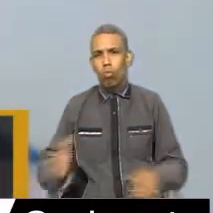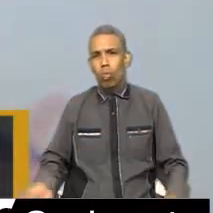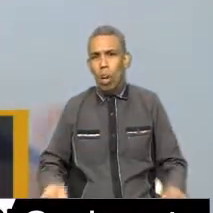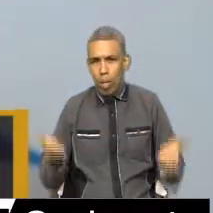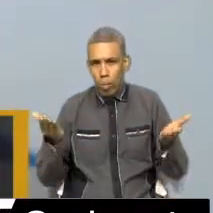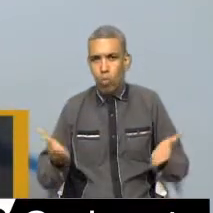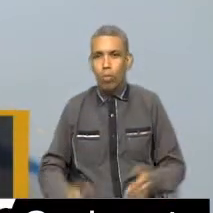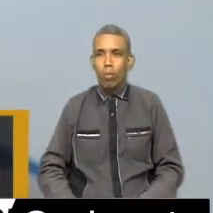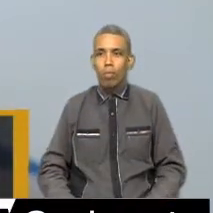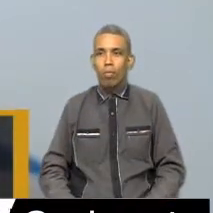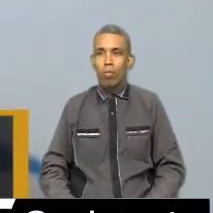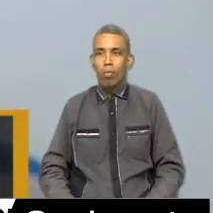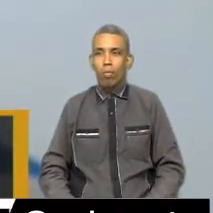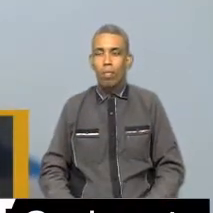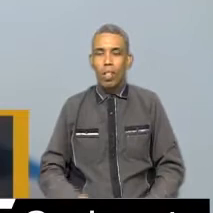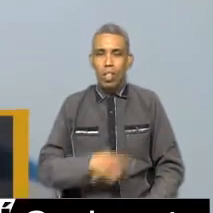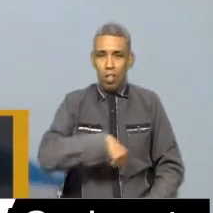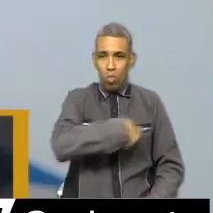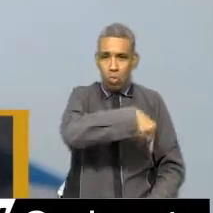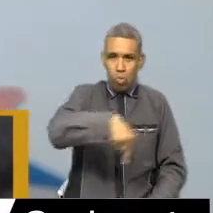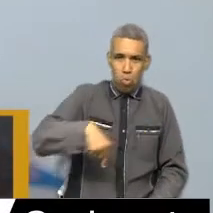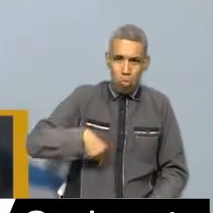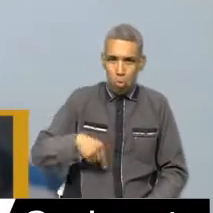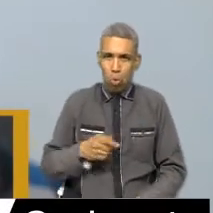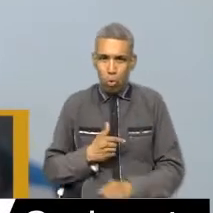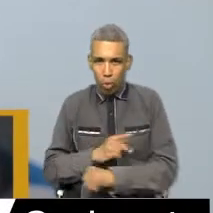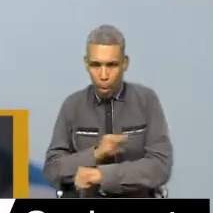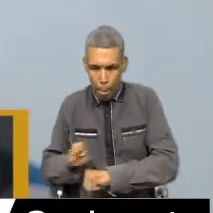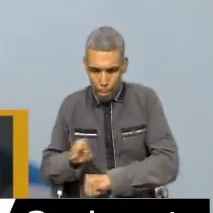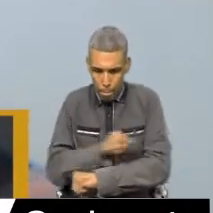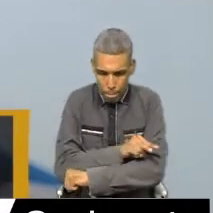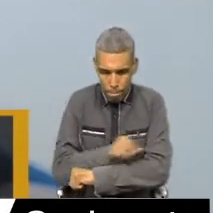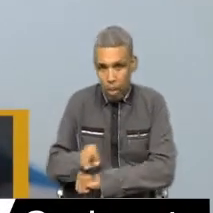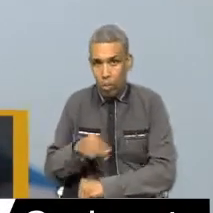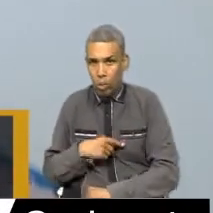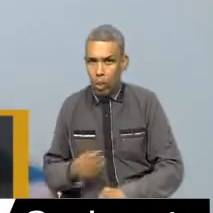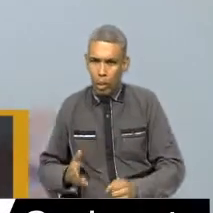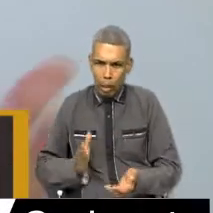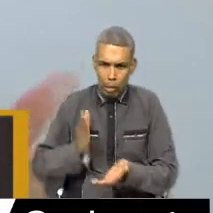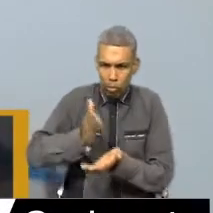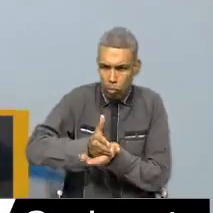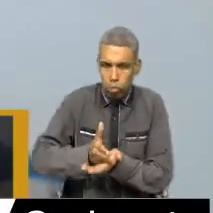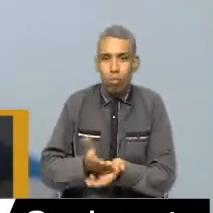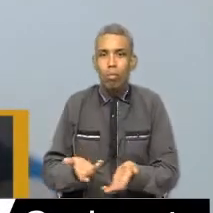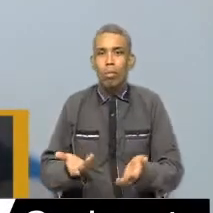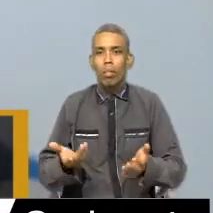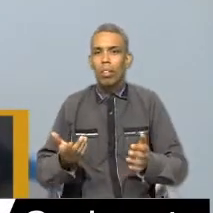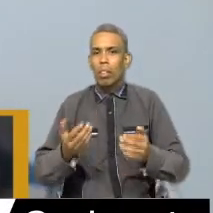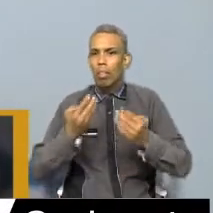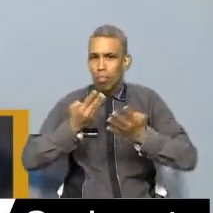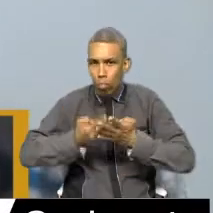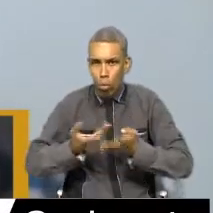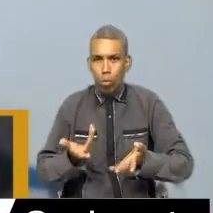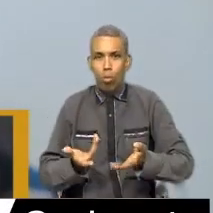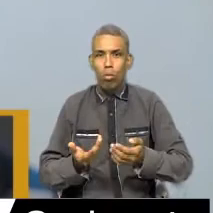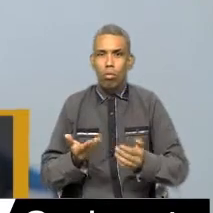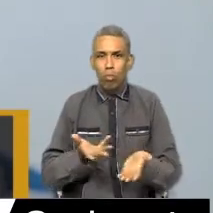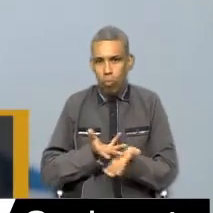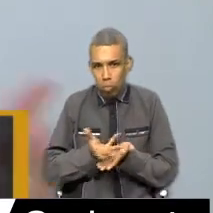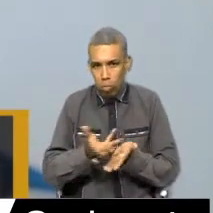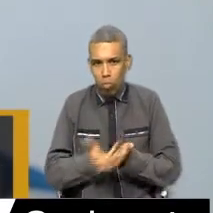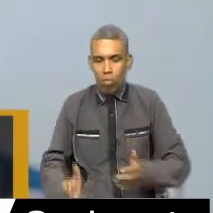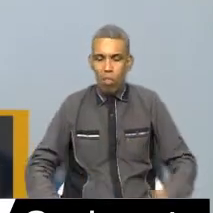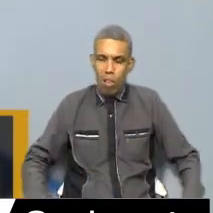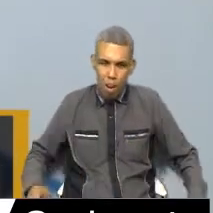Es importante nosotros como personería municipal venir a acompañar todos los procesos que se llevan al nivel interno de este centro penitenciario.